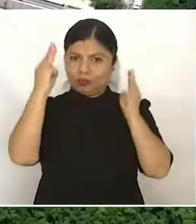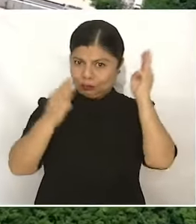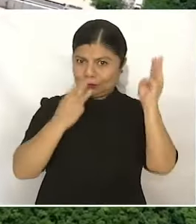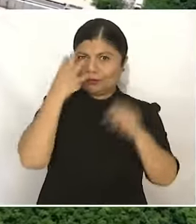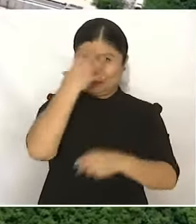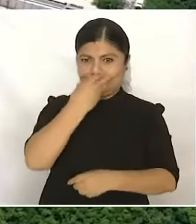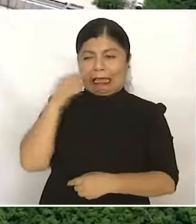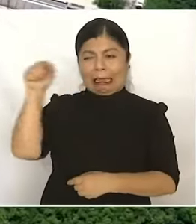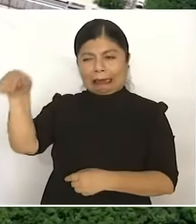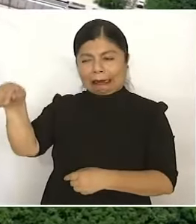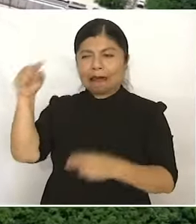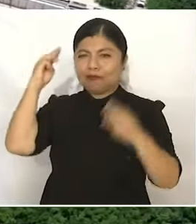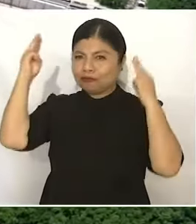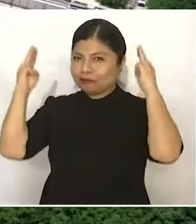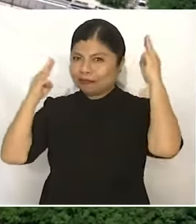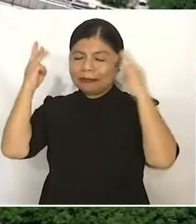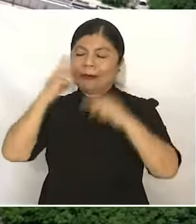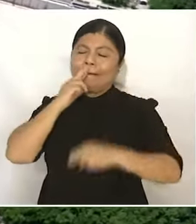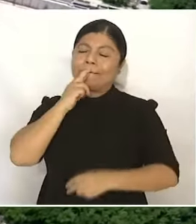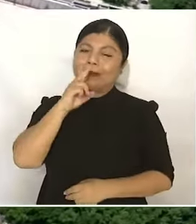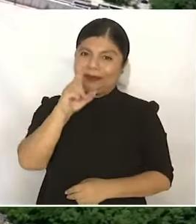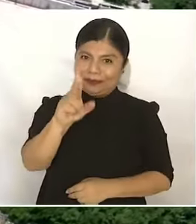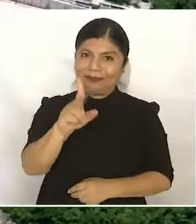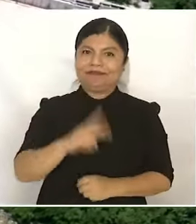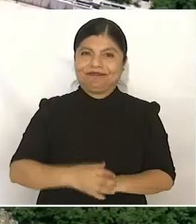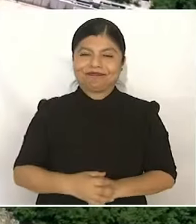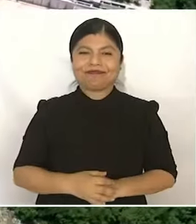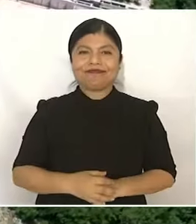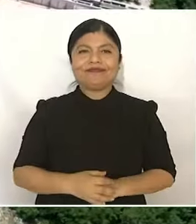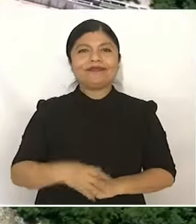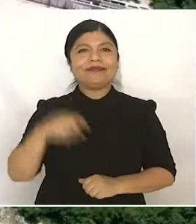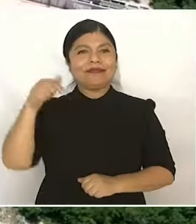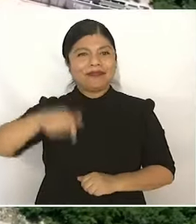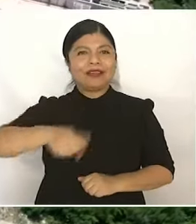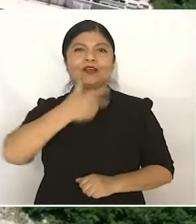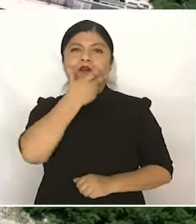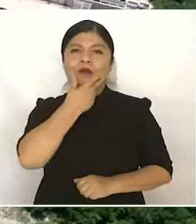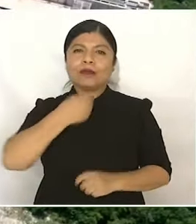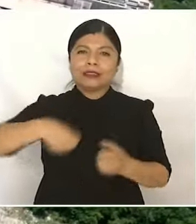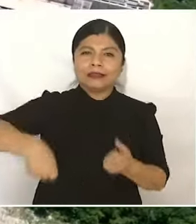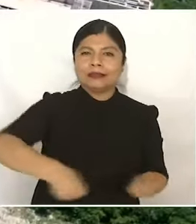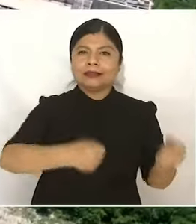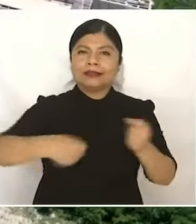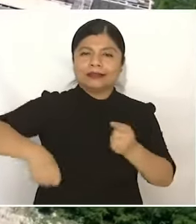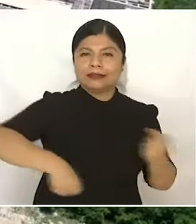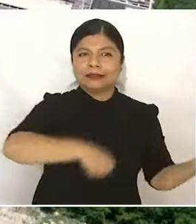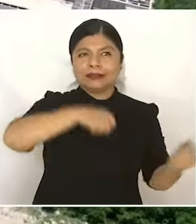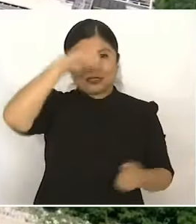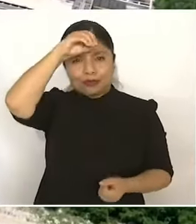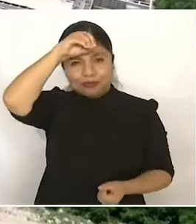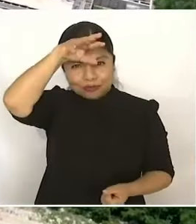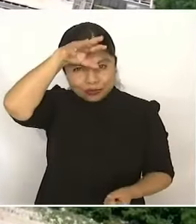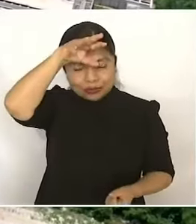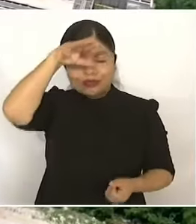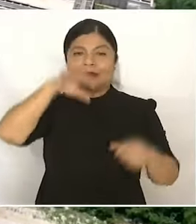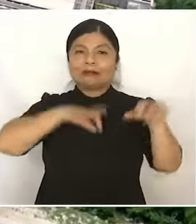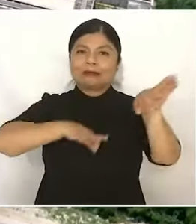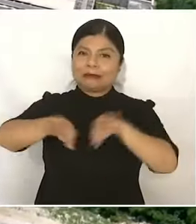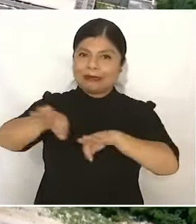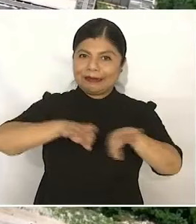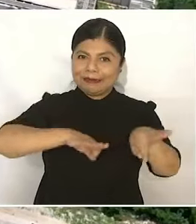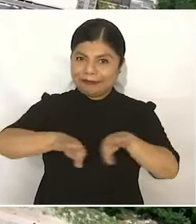ahora de visitar, por el trabajo de arqueólogos, arqueólogas, de